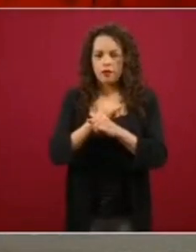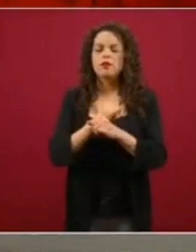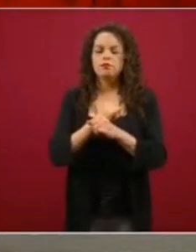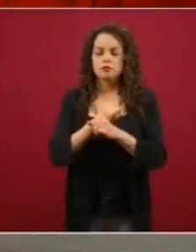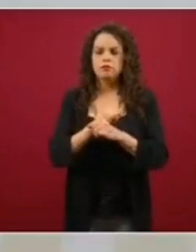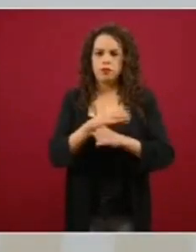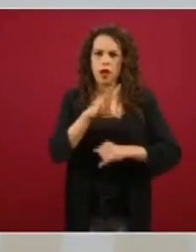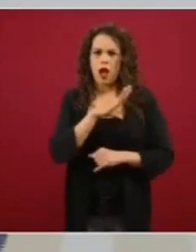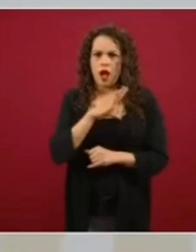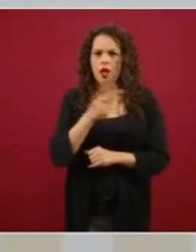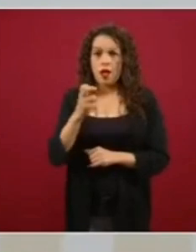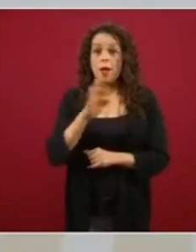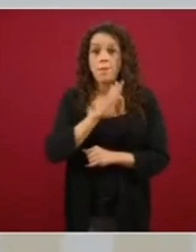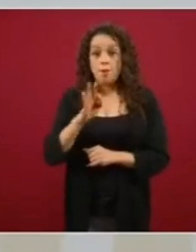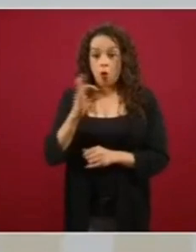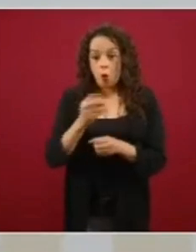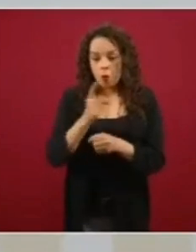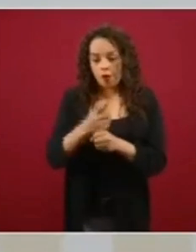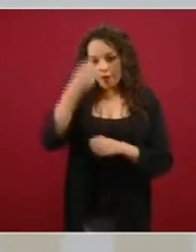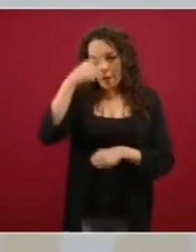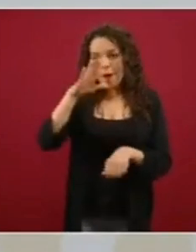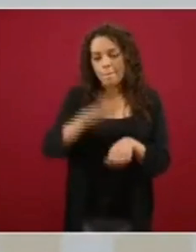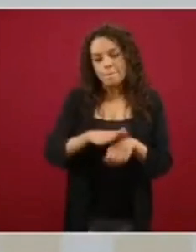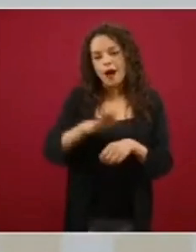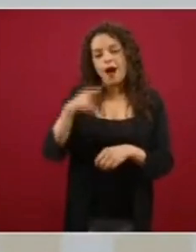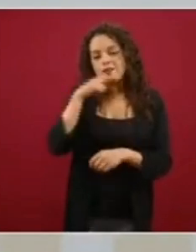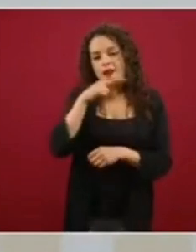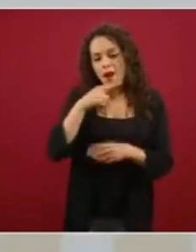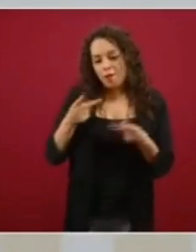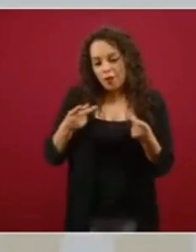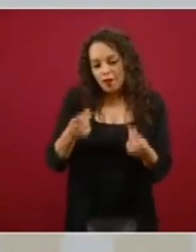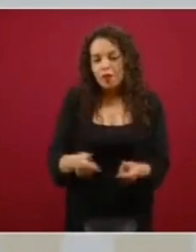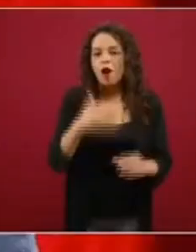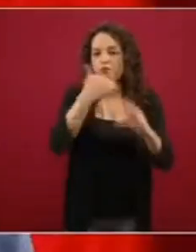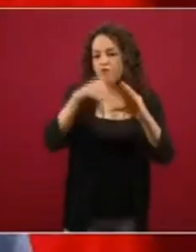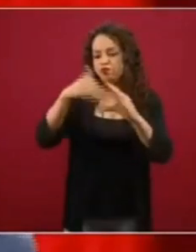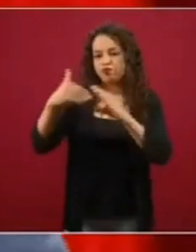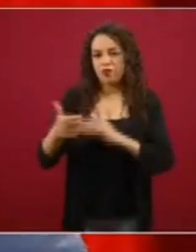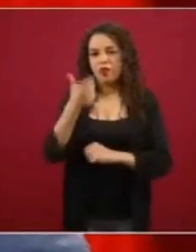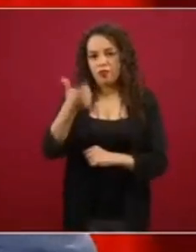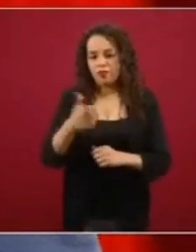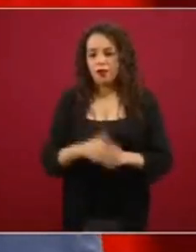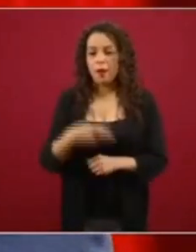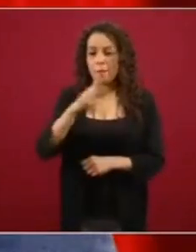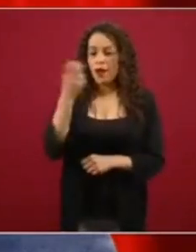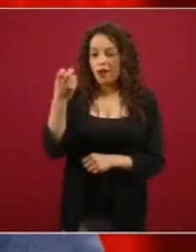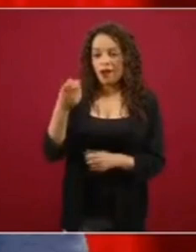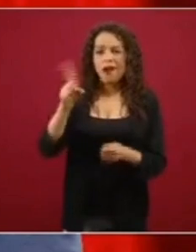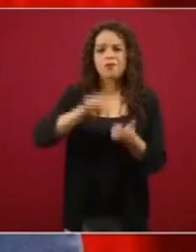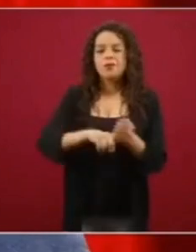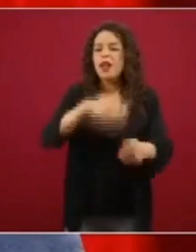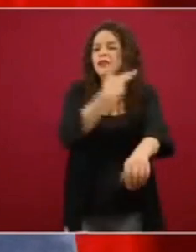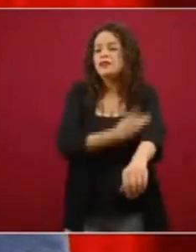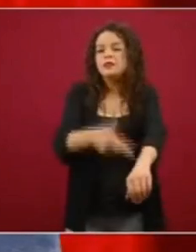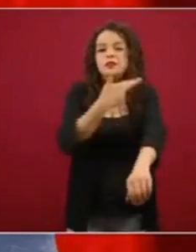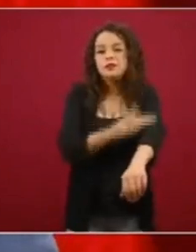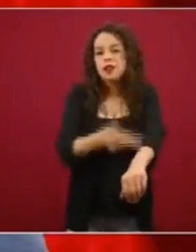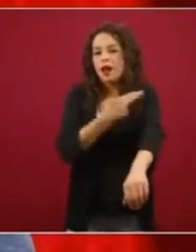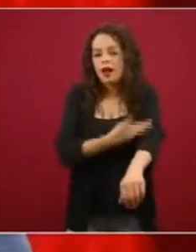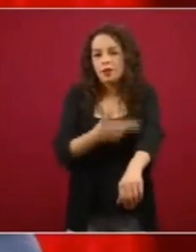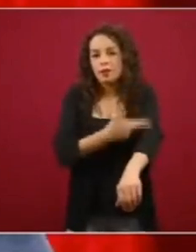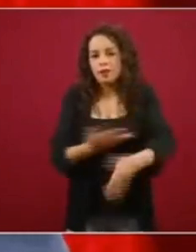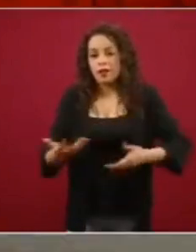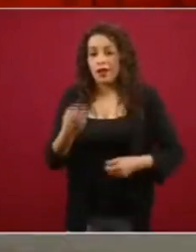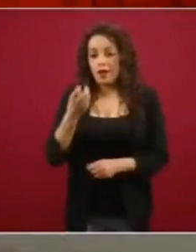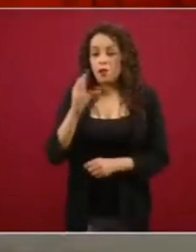página, y eso también nos ha permitido acelerar. Entonces, son temas de operatividad y para los que ahorita tenemos una